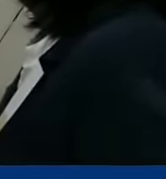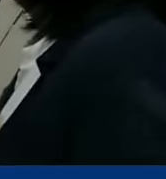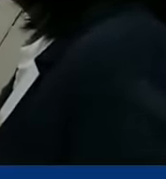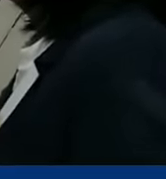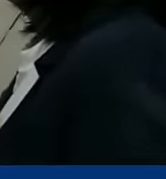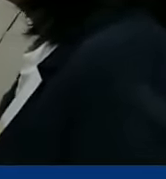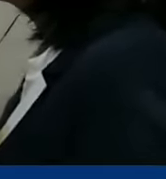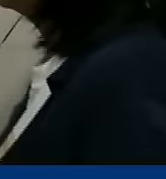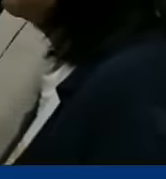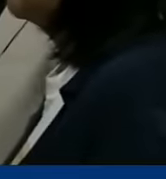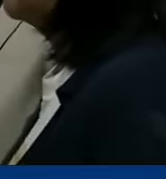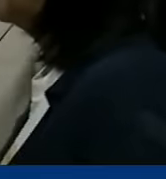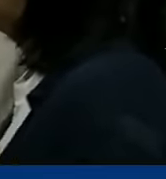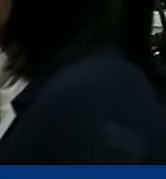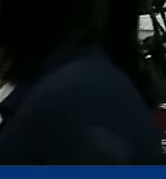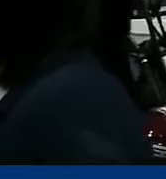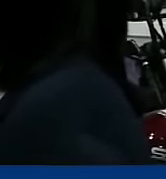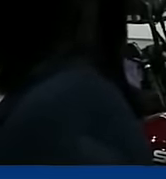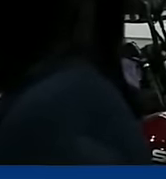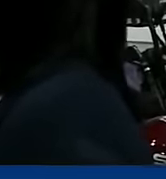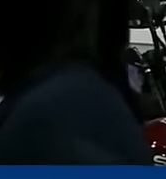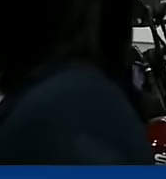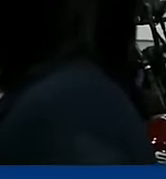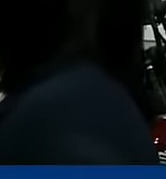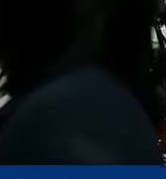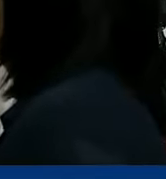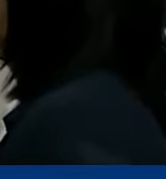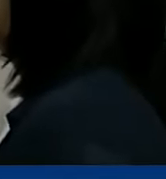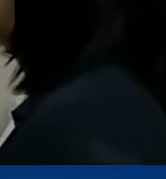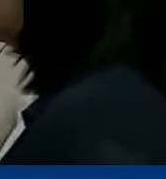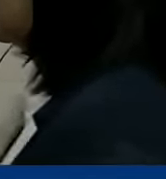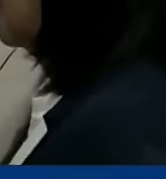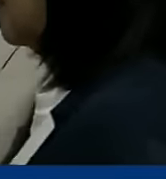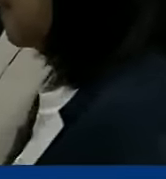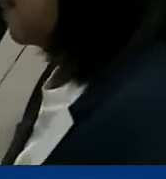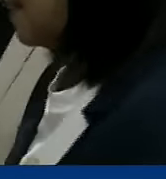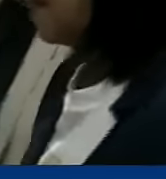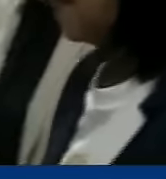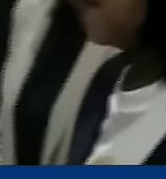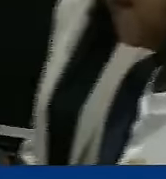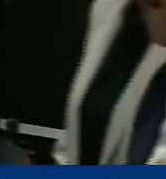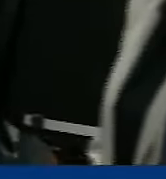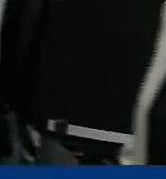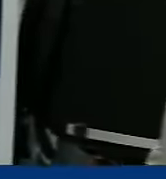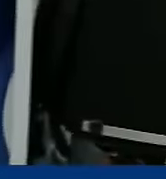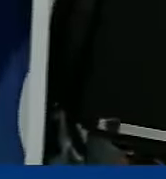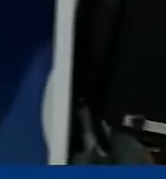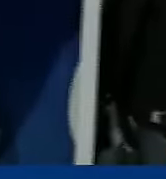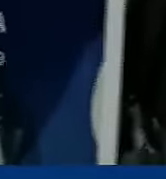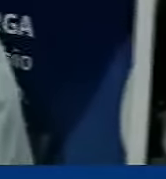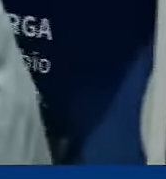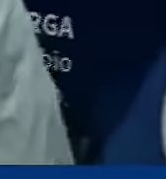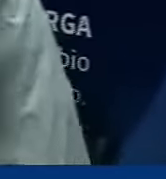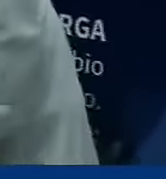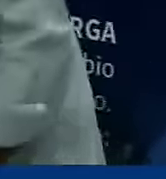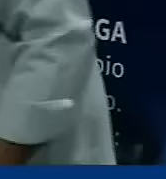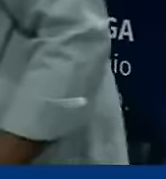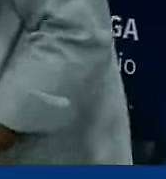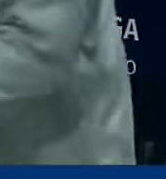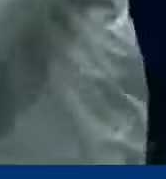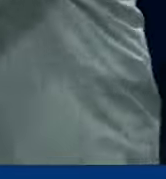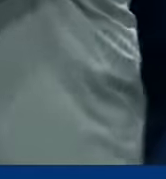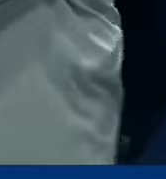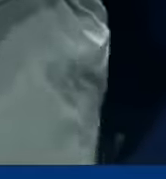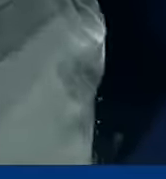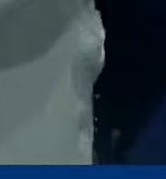mi estela y el rumor del llano en una canción que me